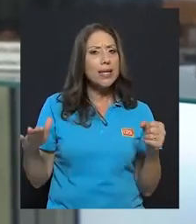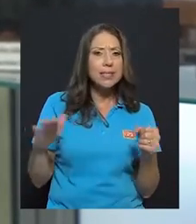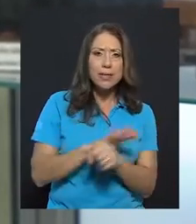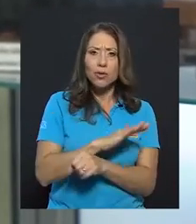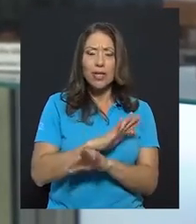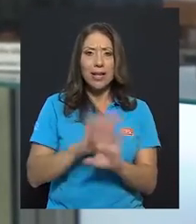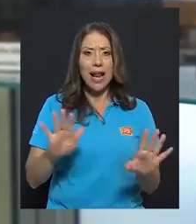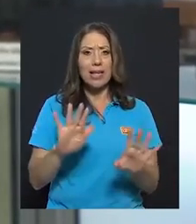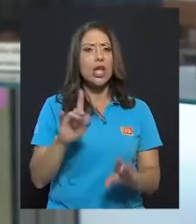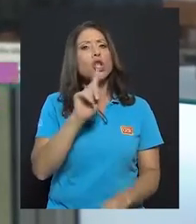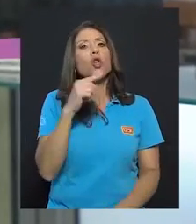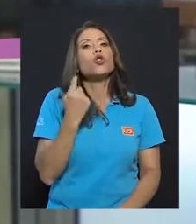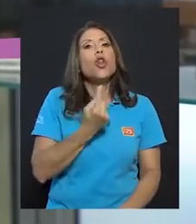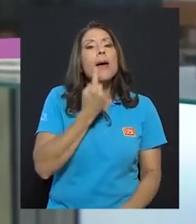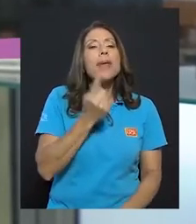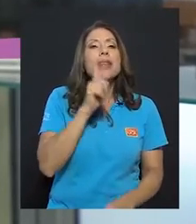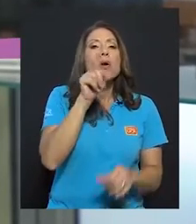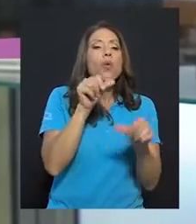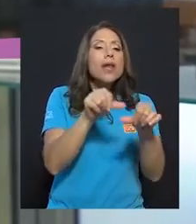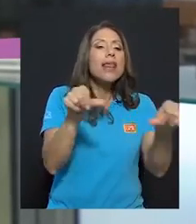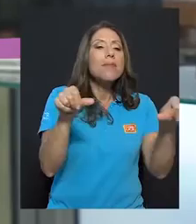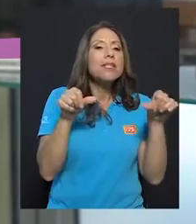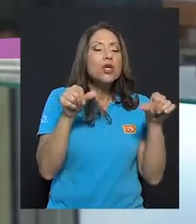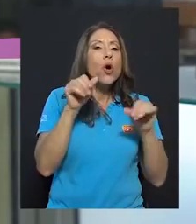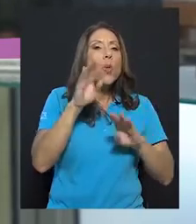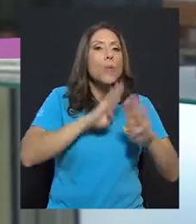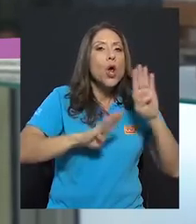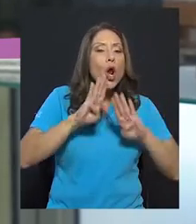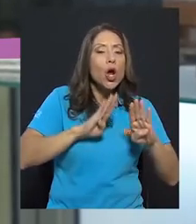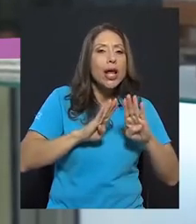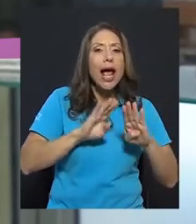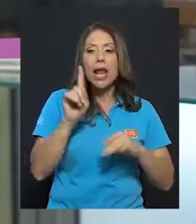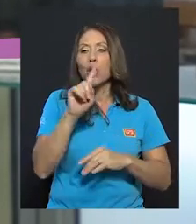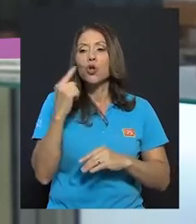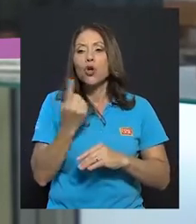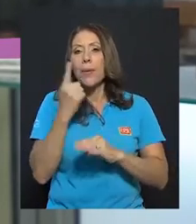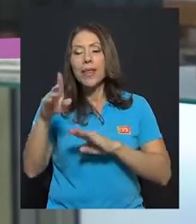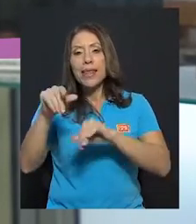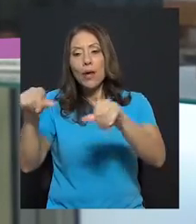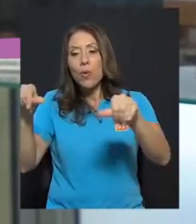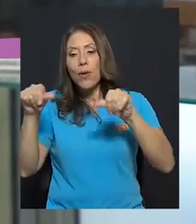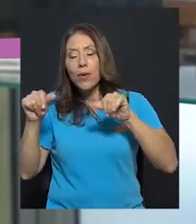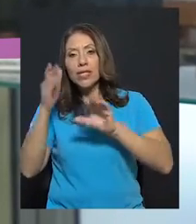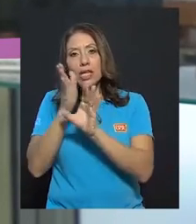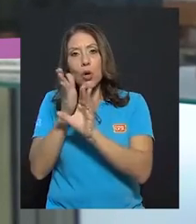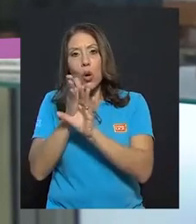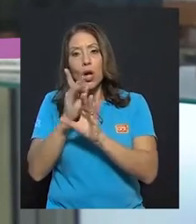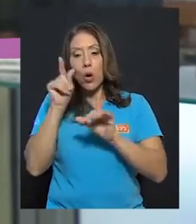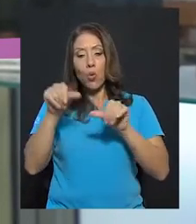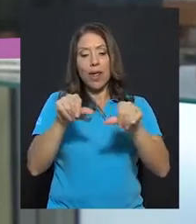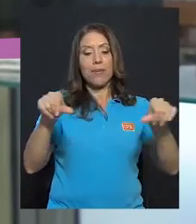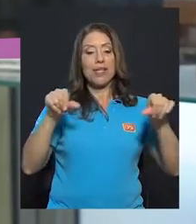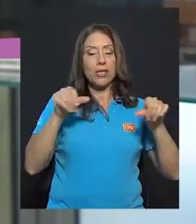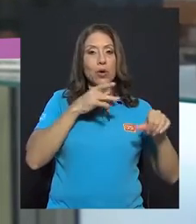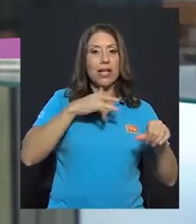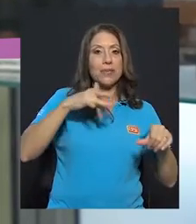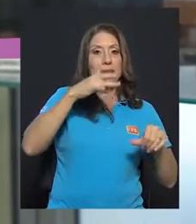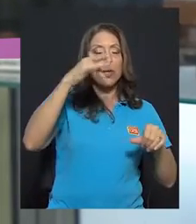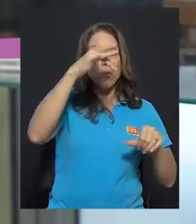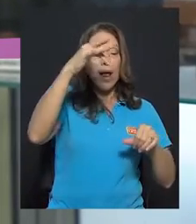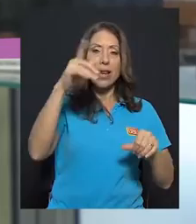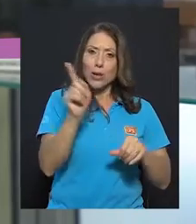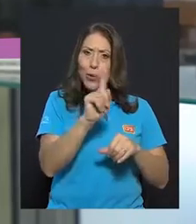holísticos e integrales. O sea, no solamente existe una dimensión biológica, no solamente existe una dimensión psicológica, una dimensión